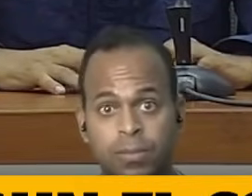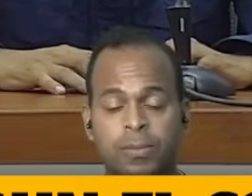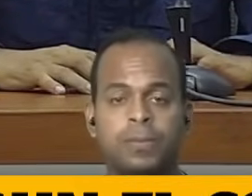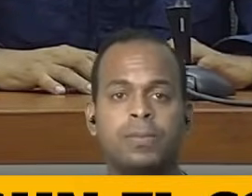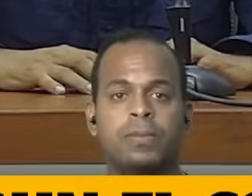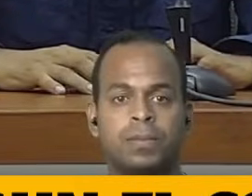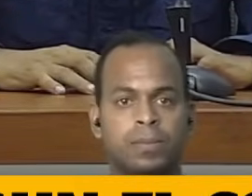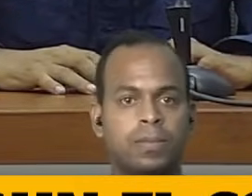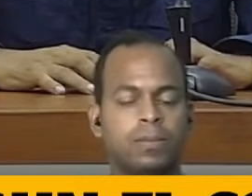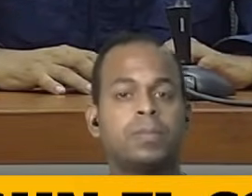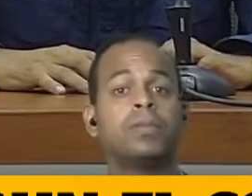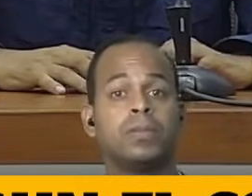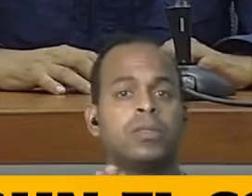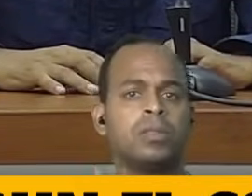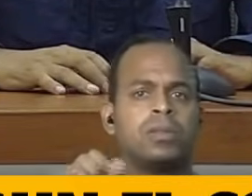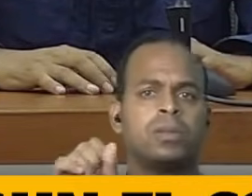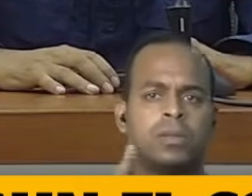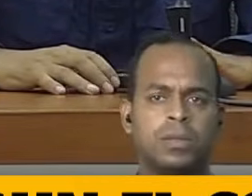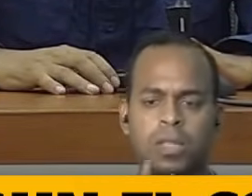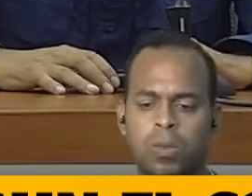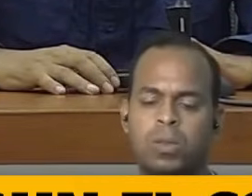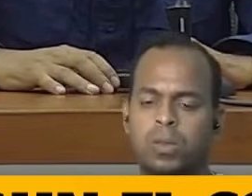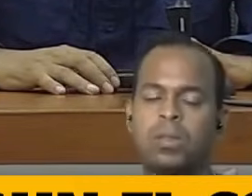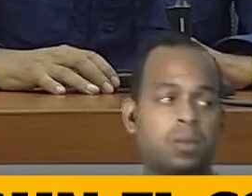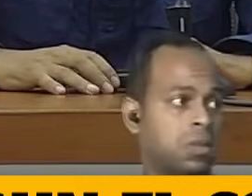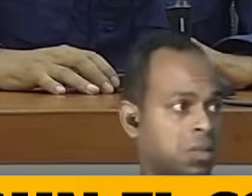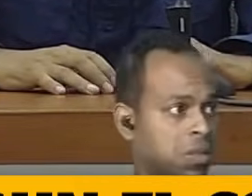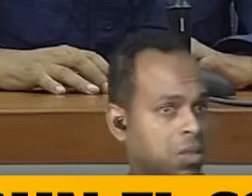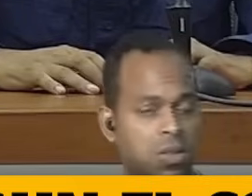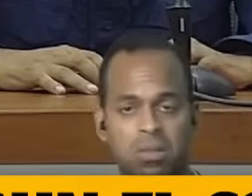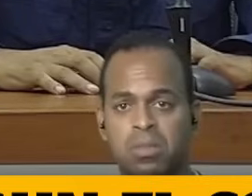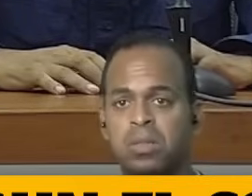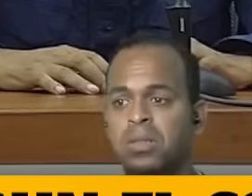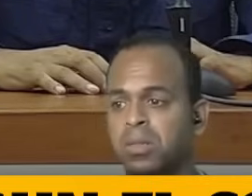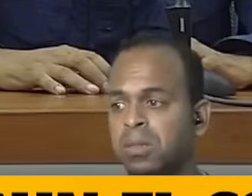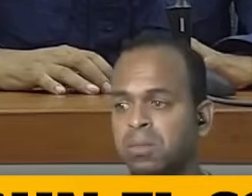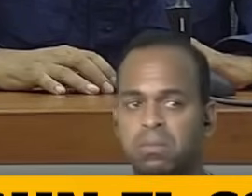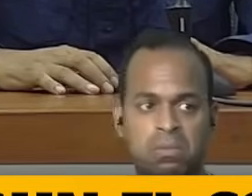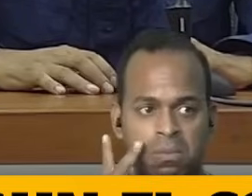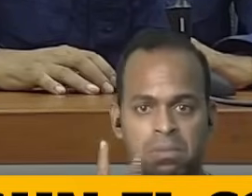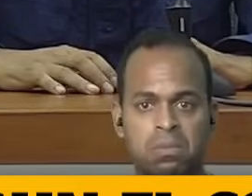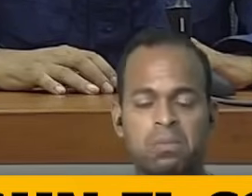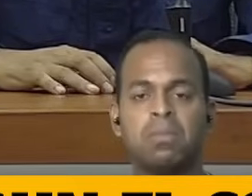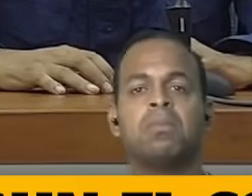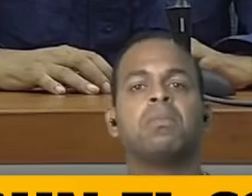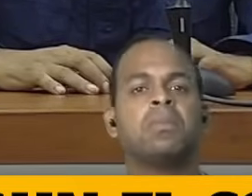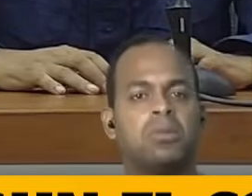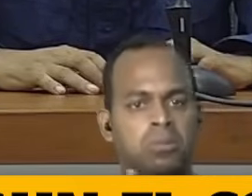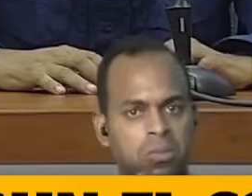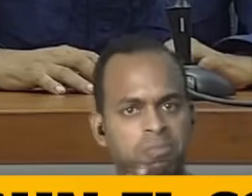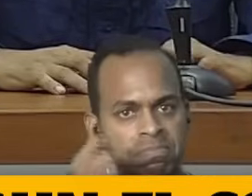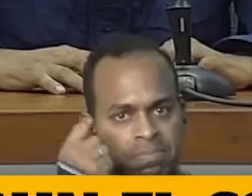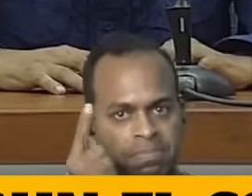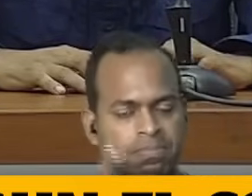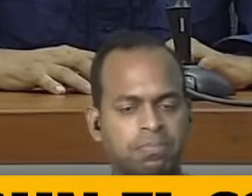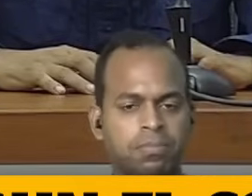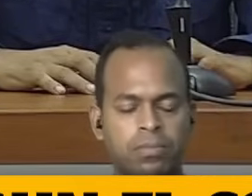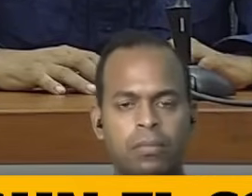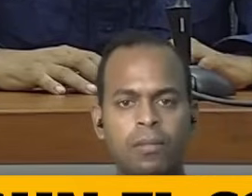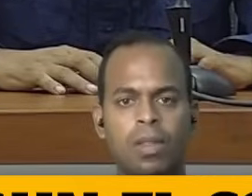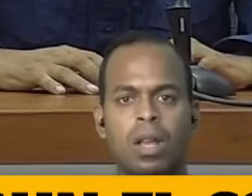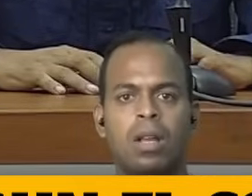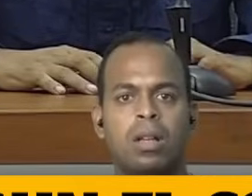Con respecto a las presas, no estoy viendo a nadie del Comité de Presas, pero como usted comprenderá, nosotros siempre estamos